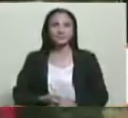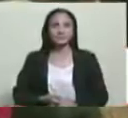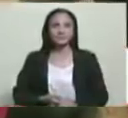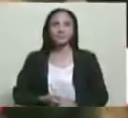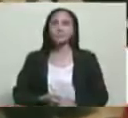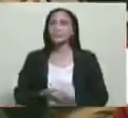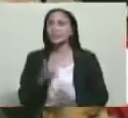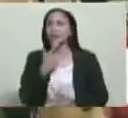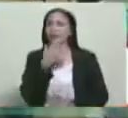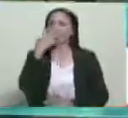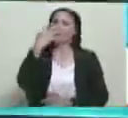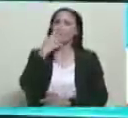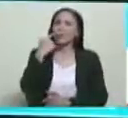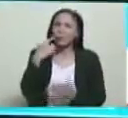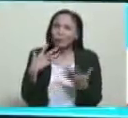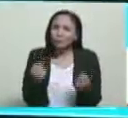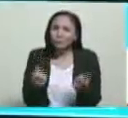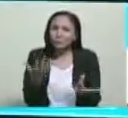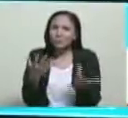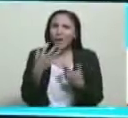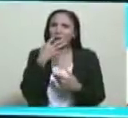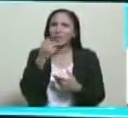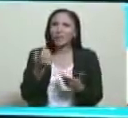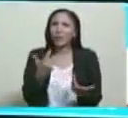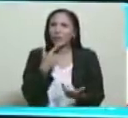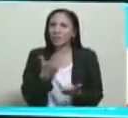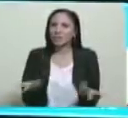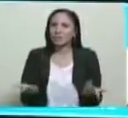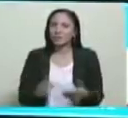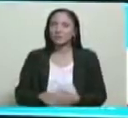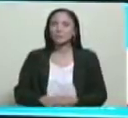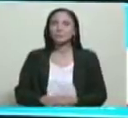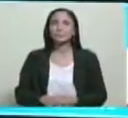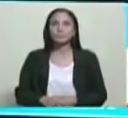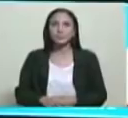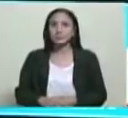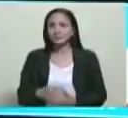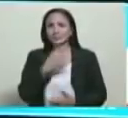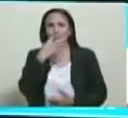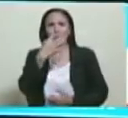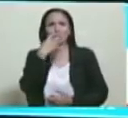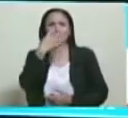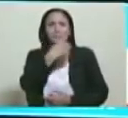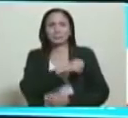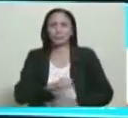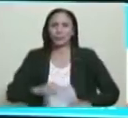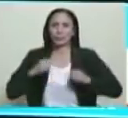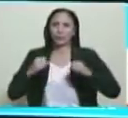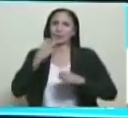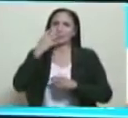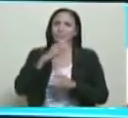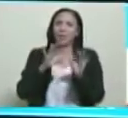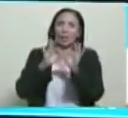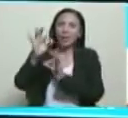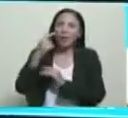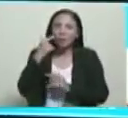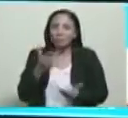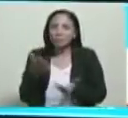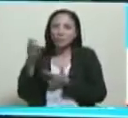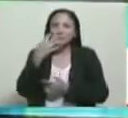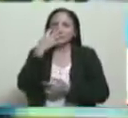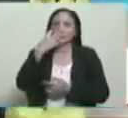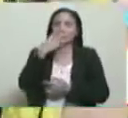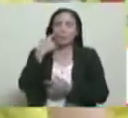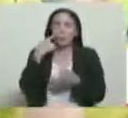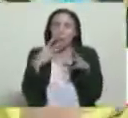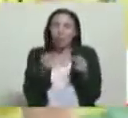¿Qué dicen aquellos? Yo no los entiendo, pero están, los más alborotados de todos son aquellos que están allá. Pero no